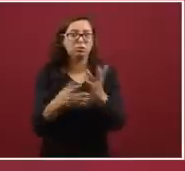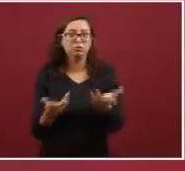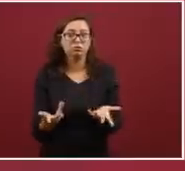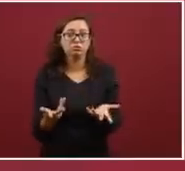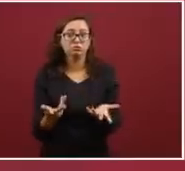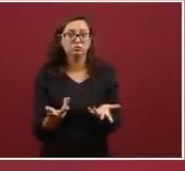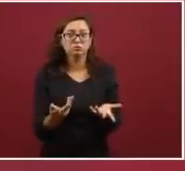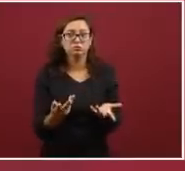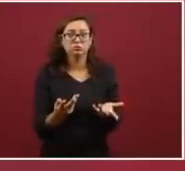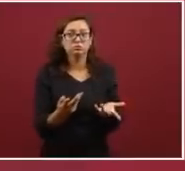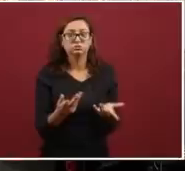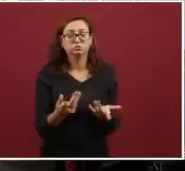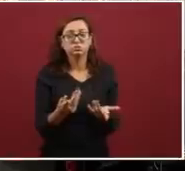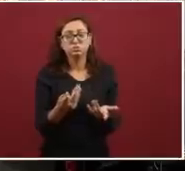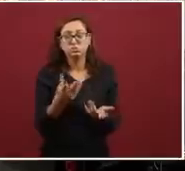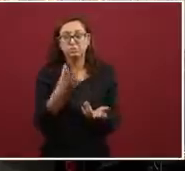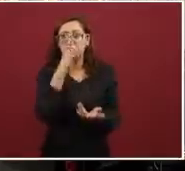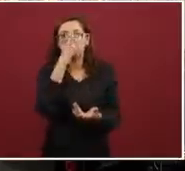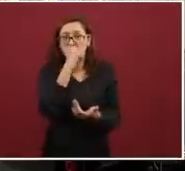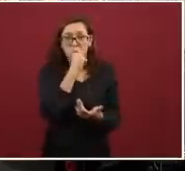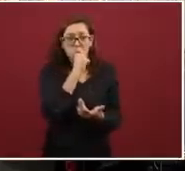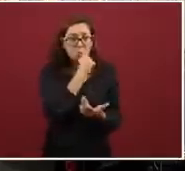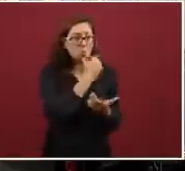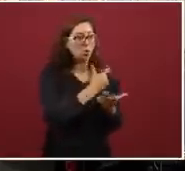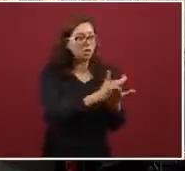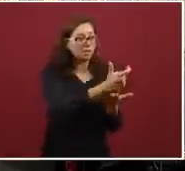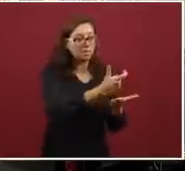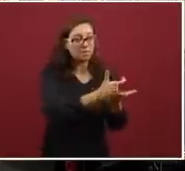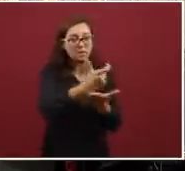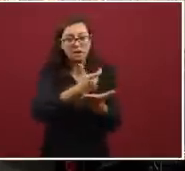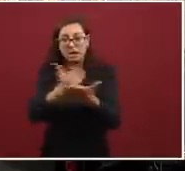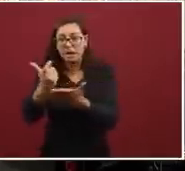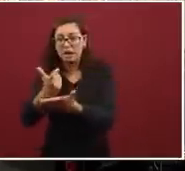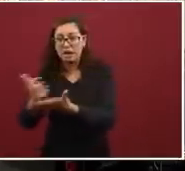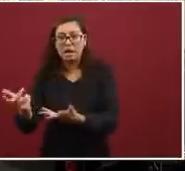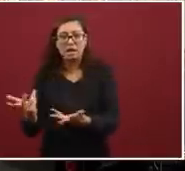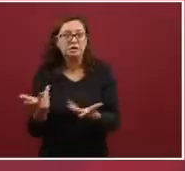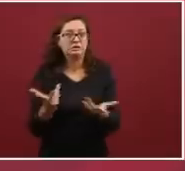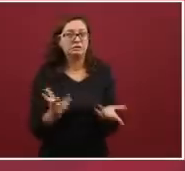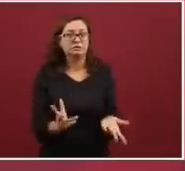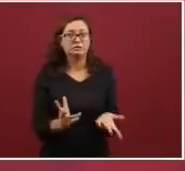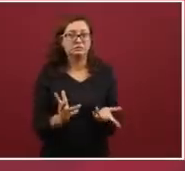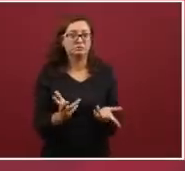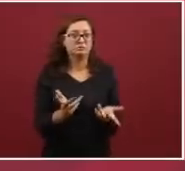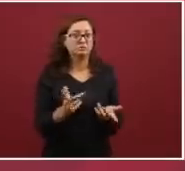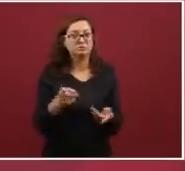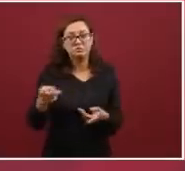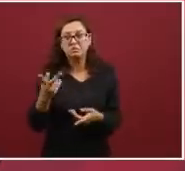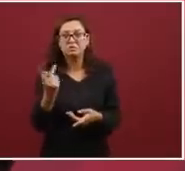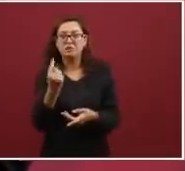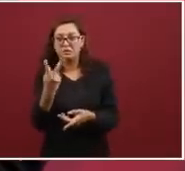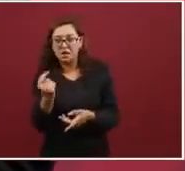a un conductor de un programa o a un columnista,